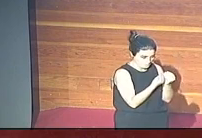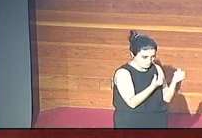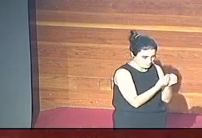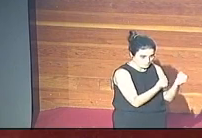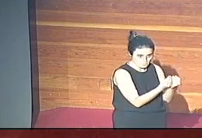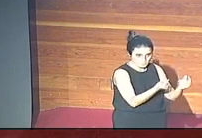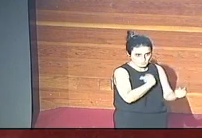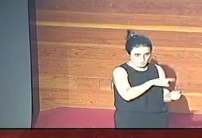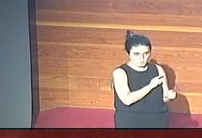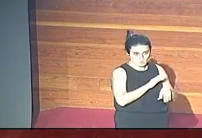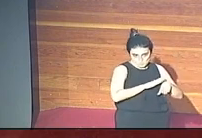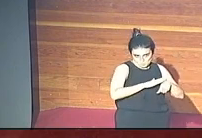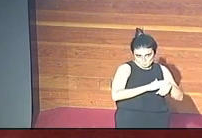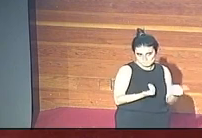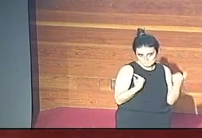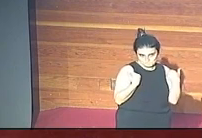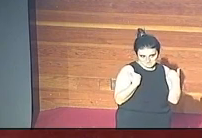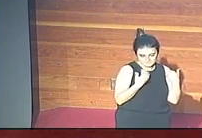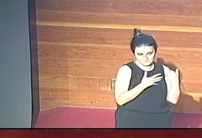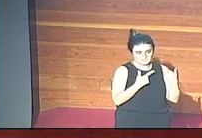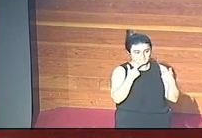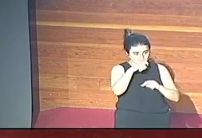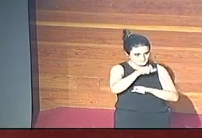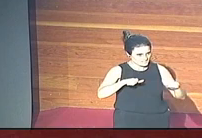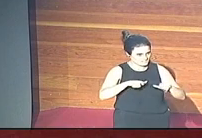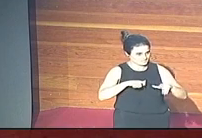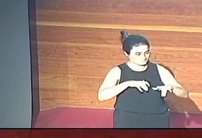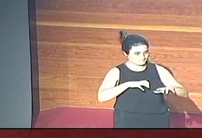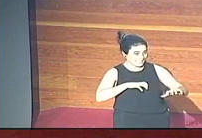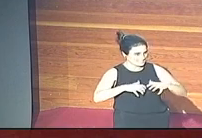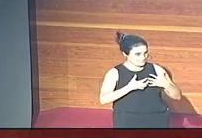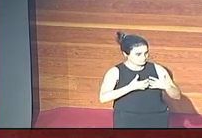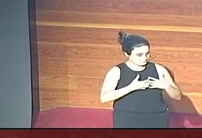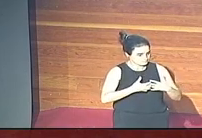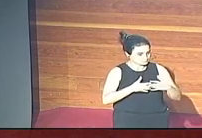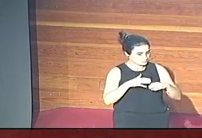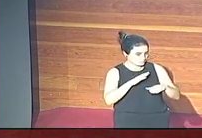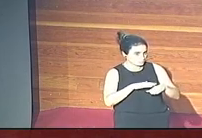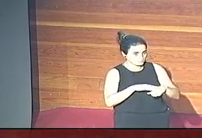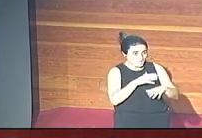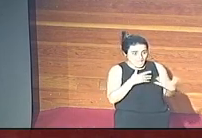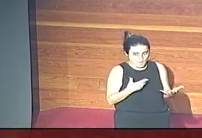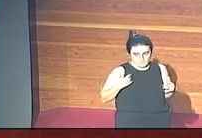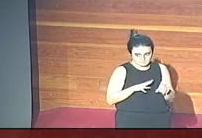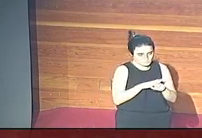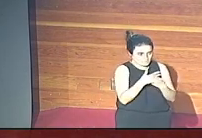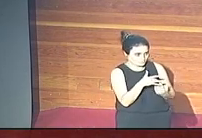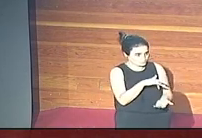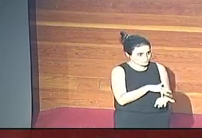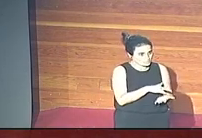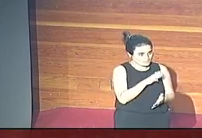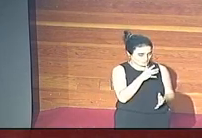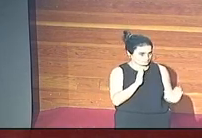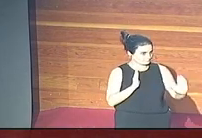planeta no que la actividad humana es la principal responsable de donde hemos llegado y cómo estamos